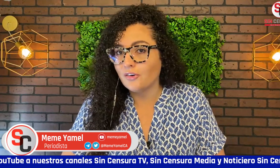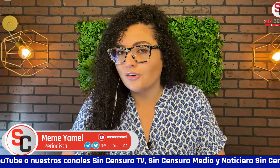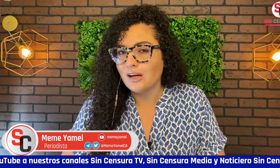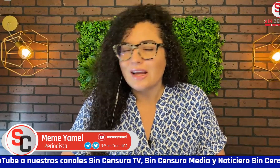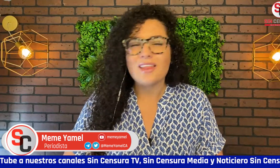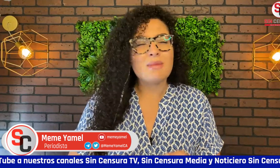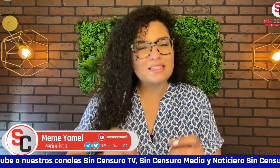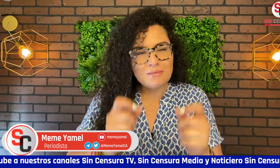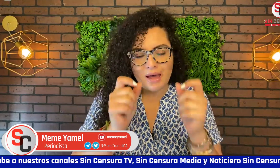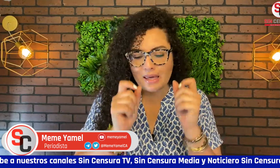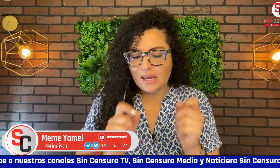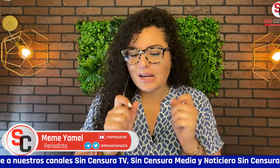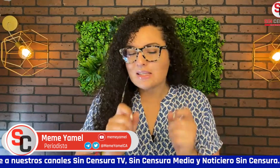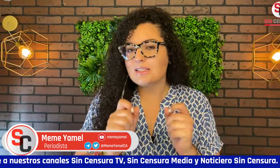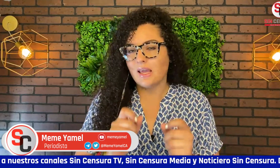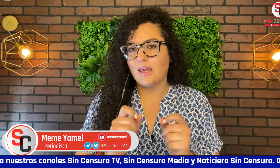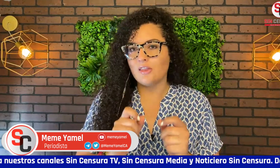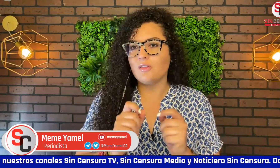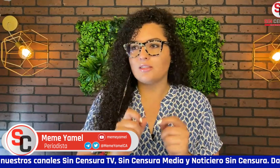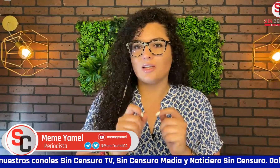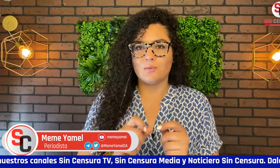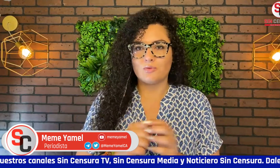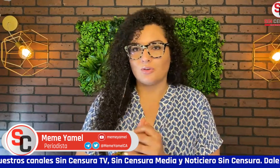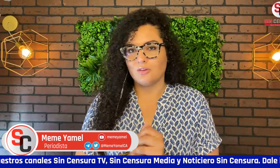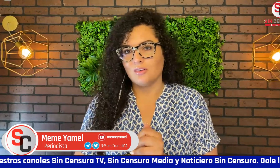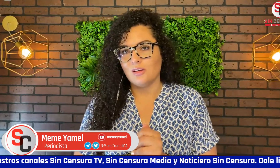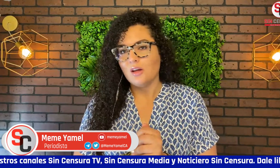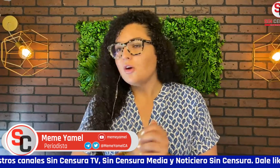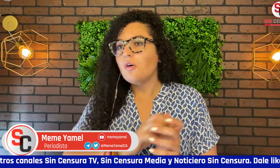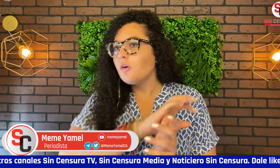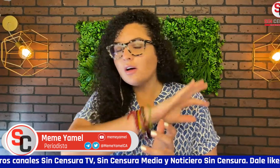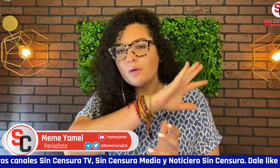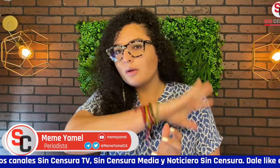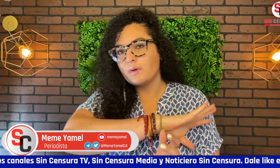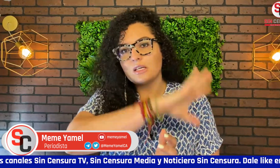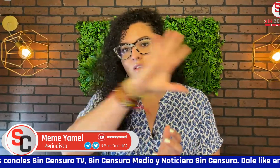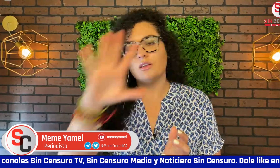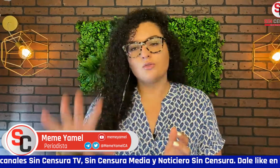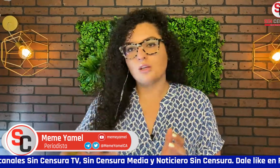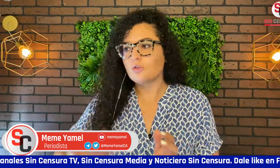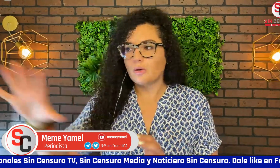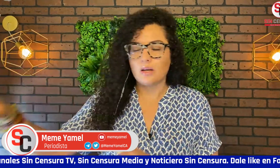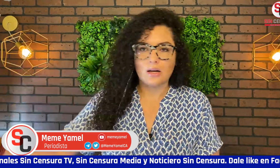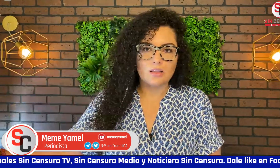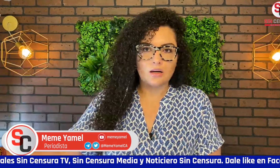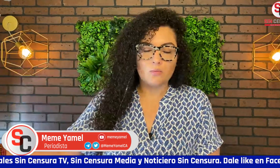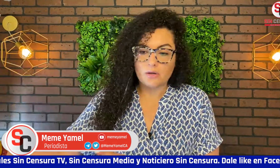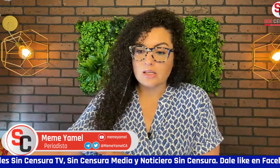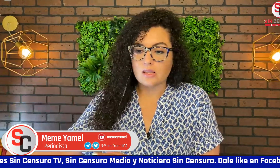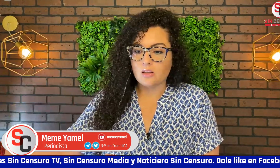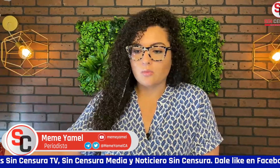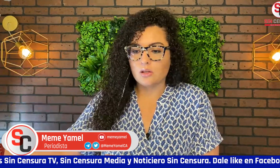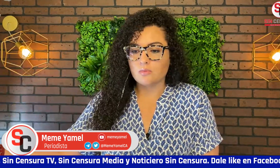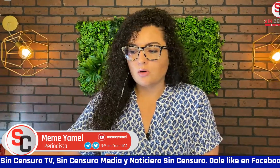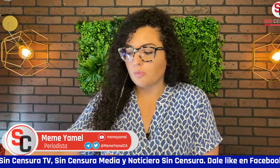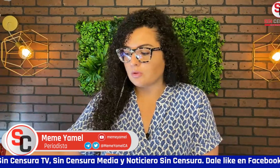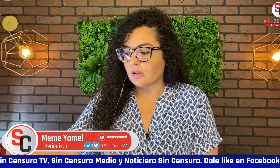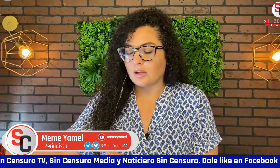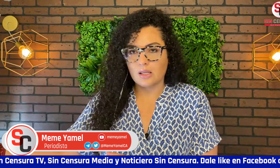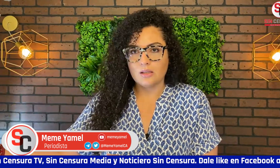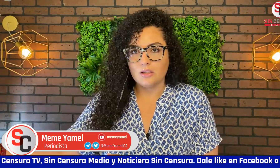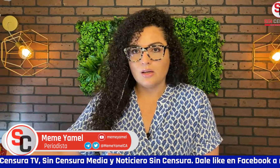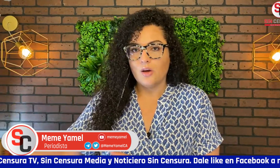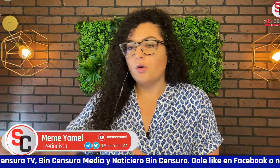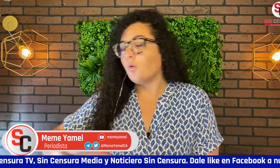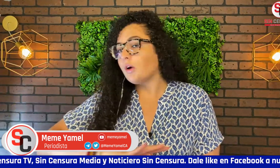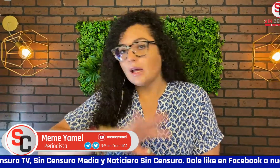Calderón. Nada más imagínense en dónde estaríamos hoy. Nunca hubieran pasado tantos años para llegar a tener un presidente como Andrés Manuel López Obrador